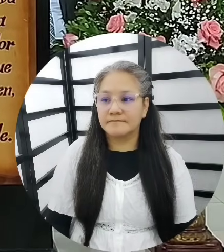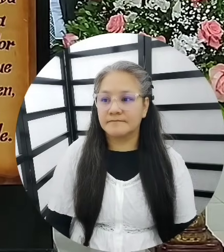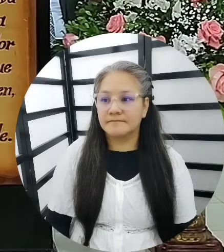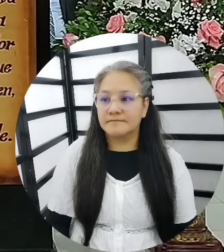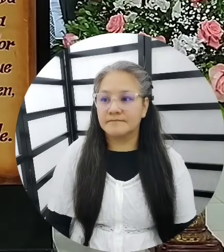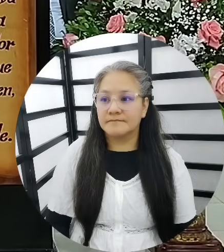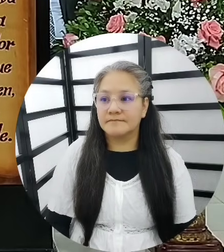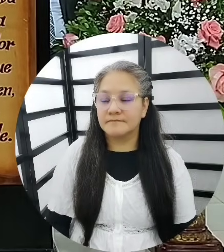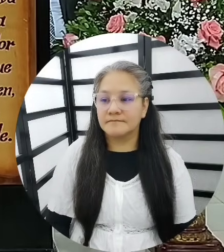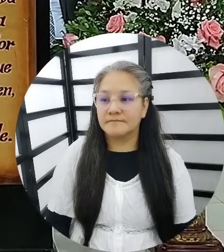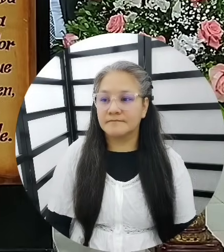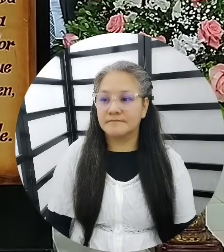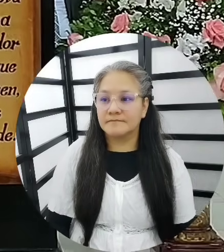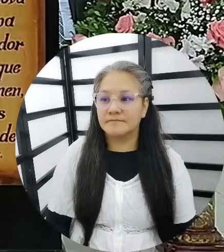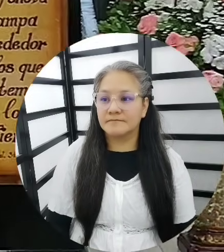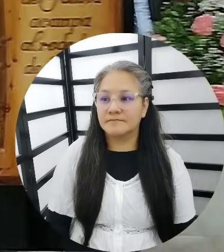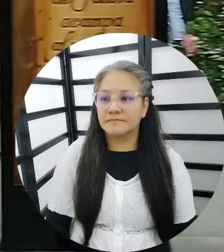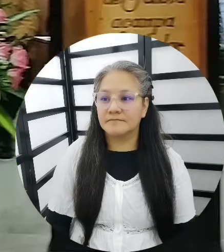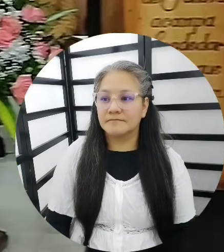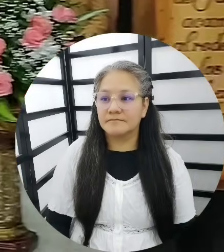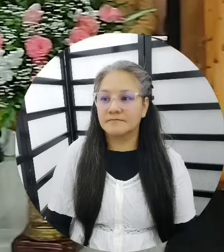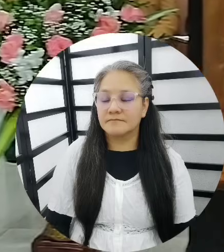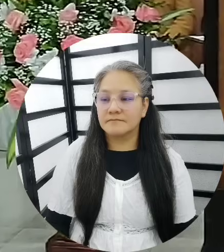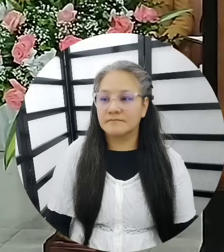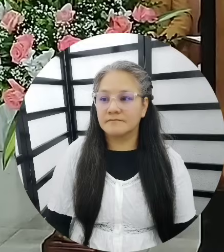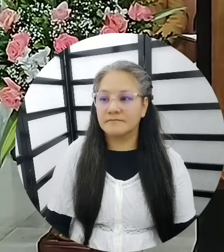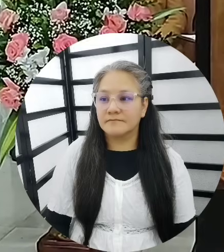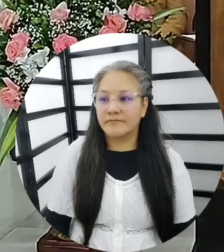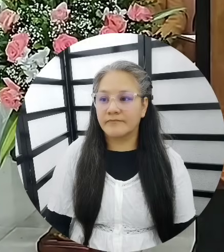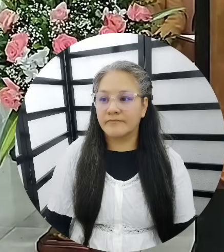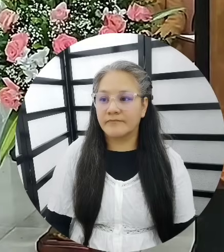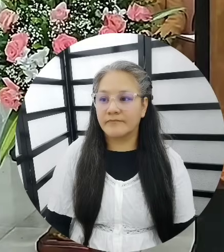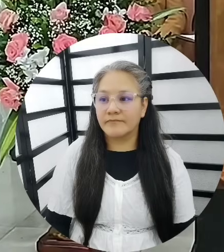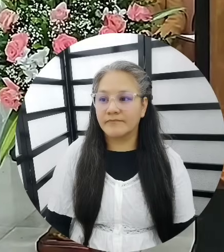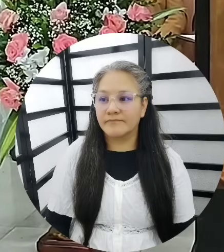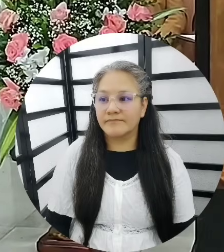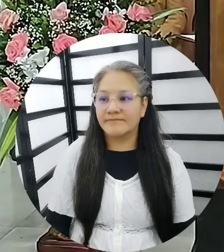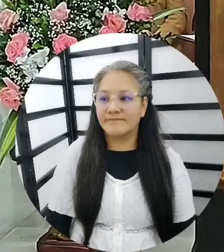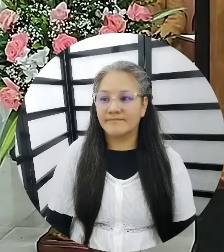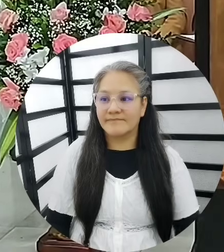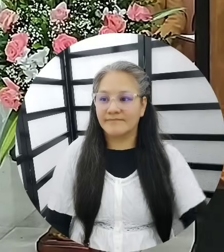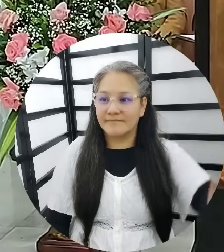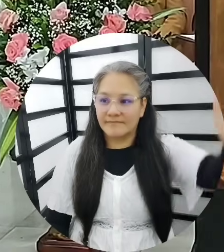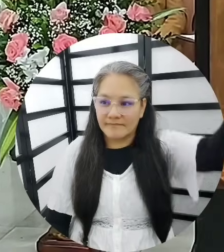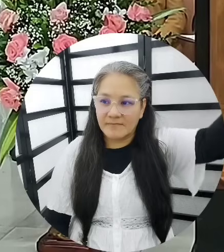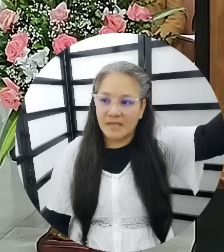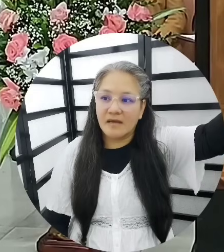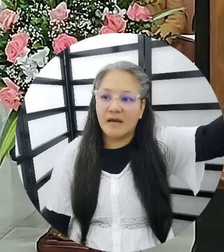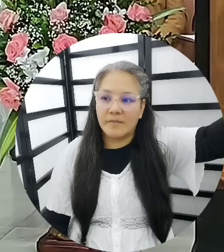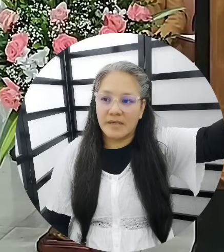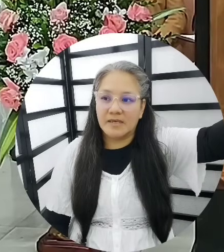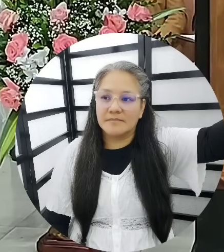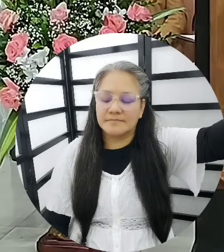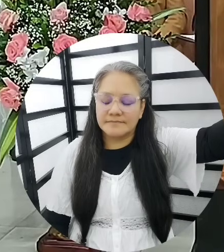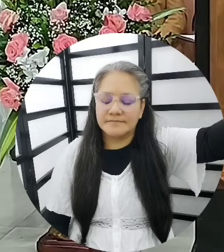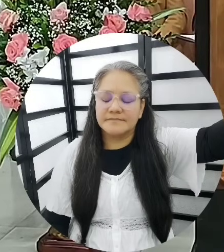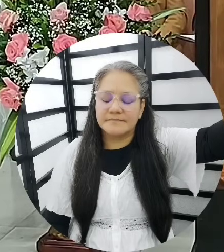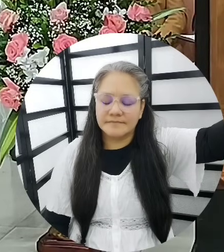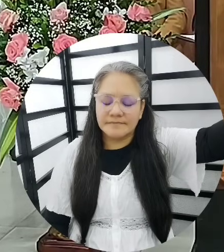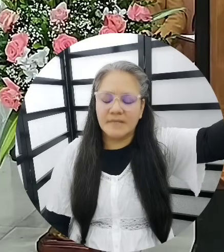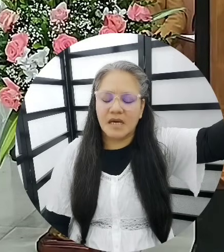vergüenza si yo le digo que no. Y le dije, pastor, no hay problema, con la ayuda de Dios y con vuestras